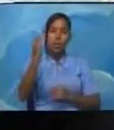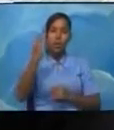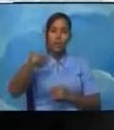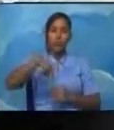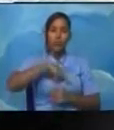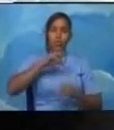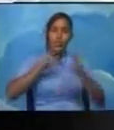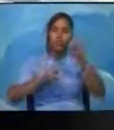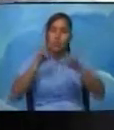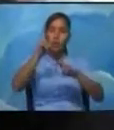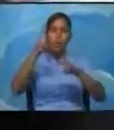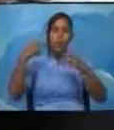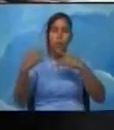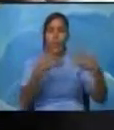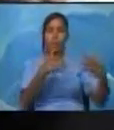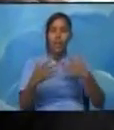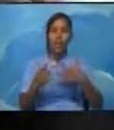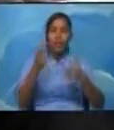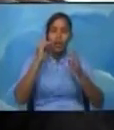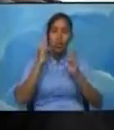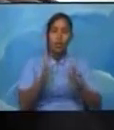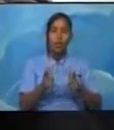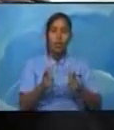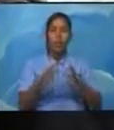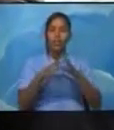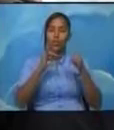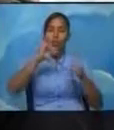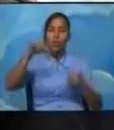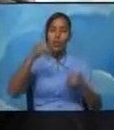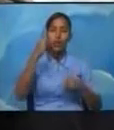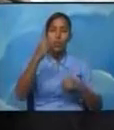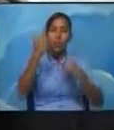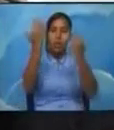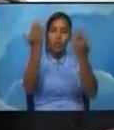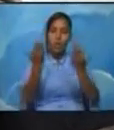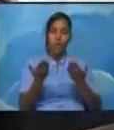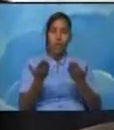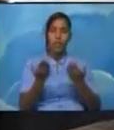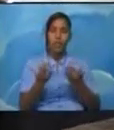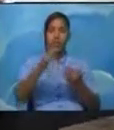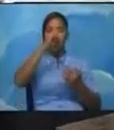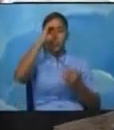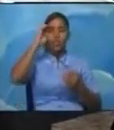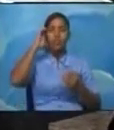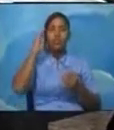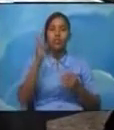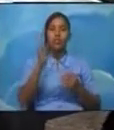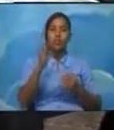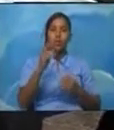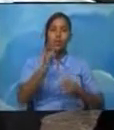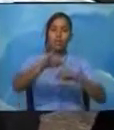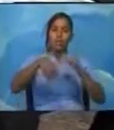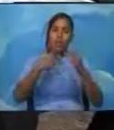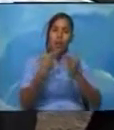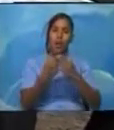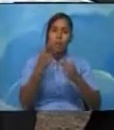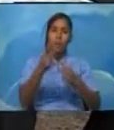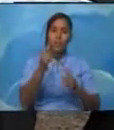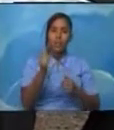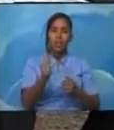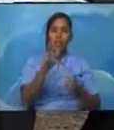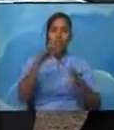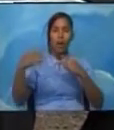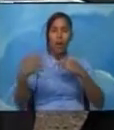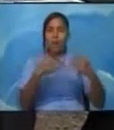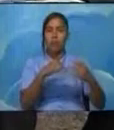y pelearemos conforme a todo lo que Jehová nuestro Dios nos ha mandado. Y os armasteis cada uno con sus